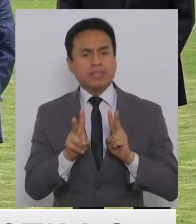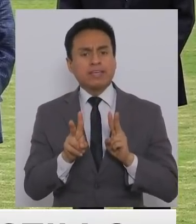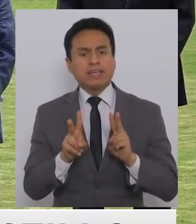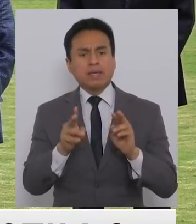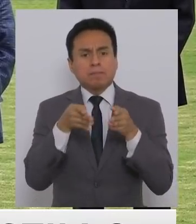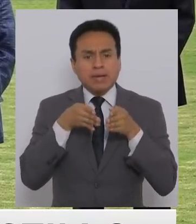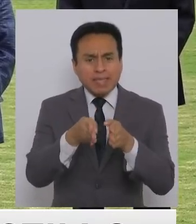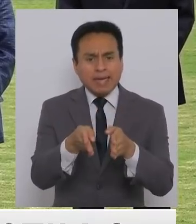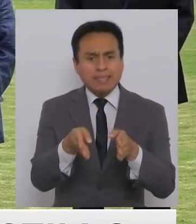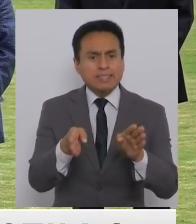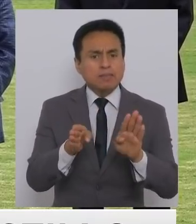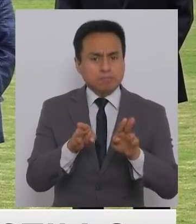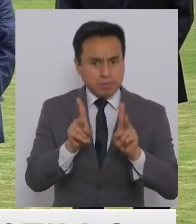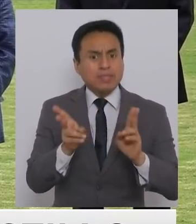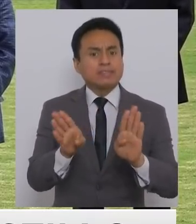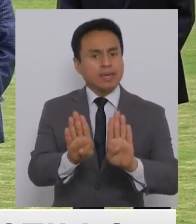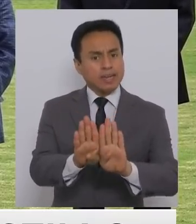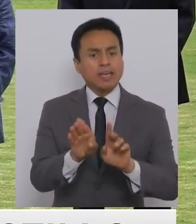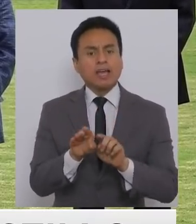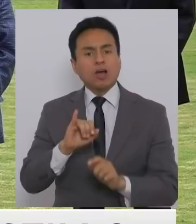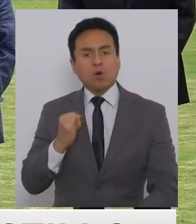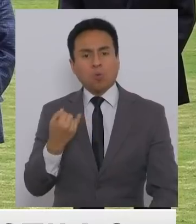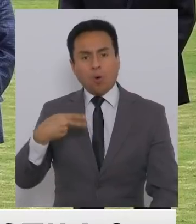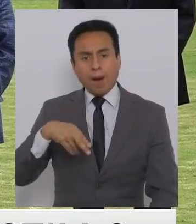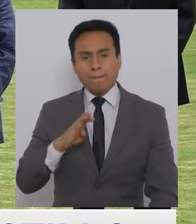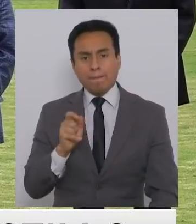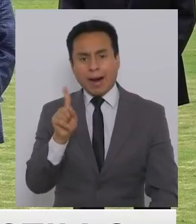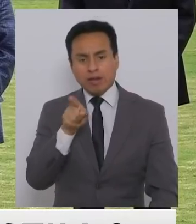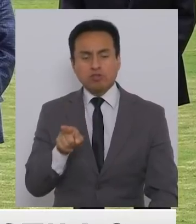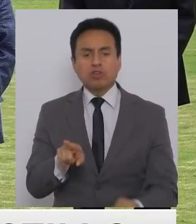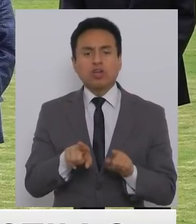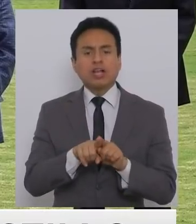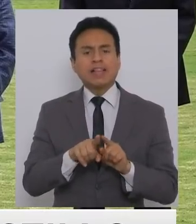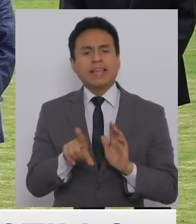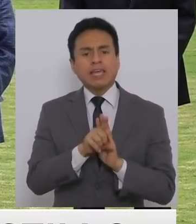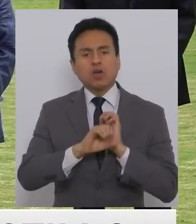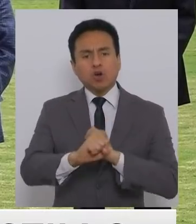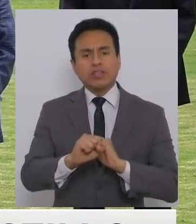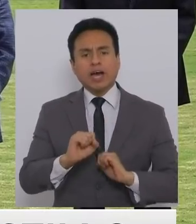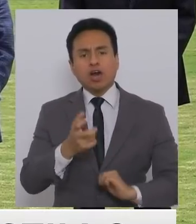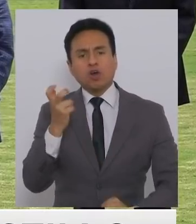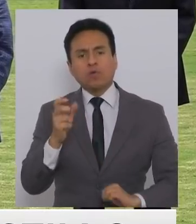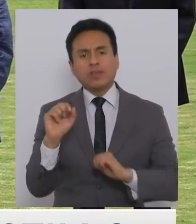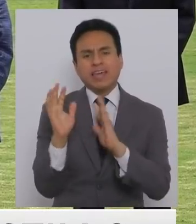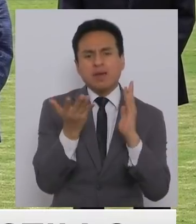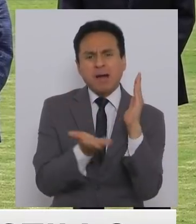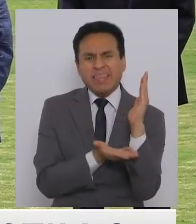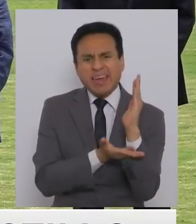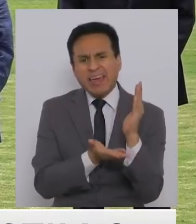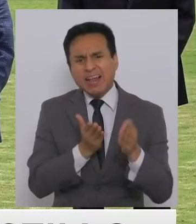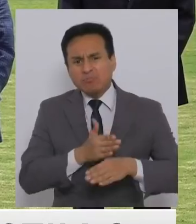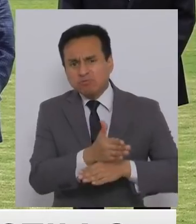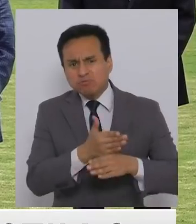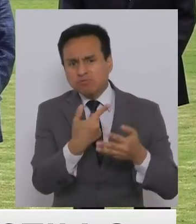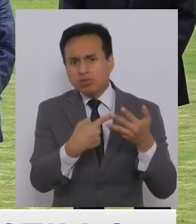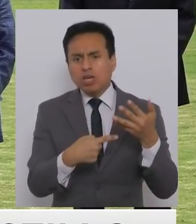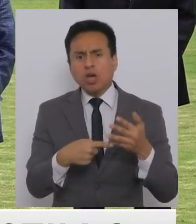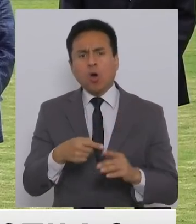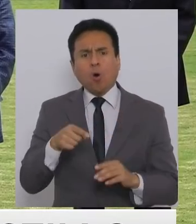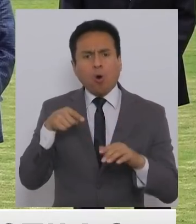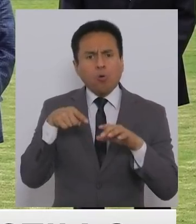pasajes, como la ley Juan Barrios, como la ley contra el robo de madera, como la ley contra usurpaciones.